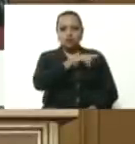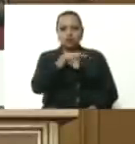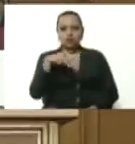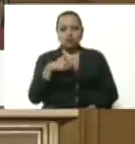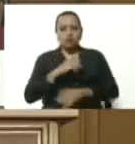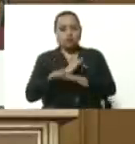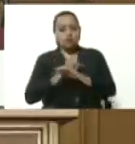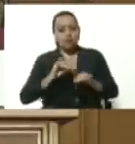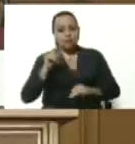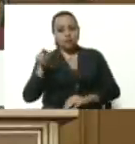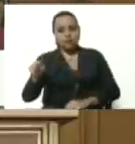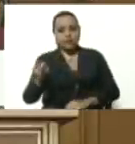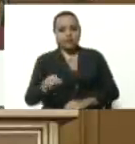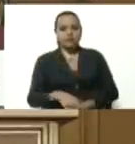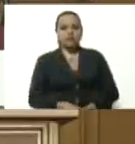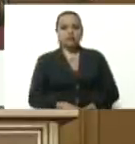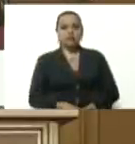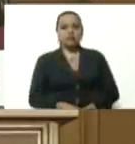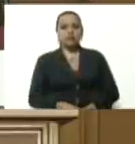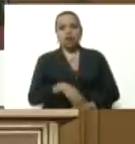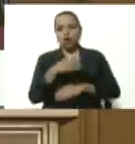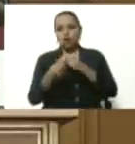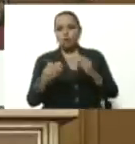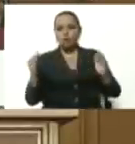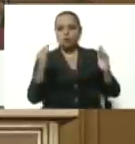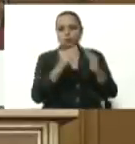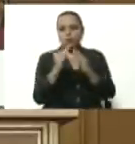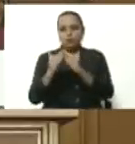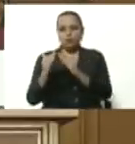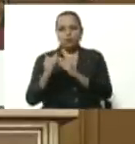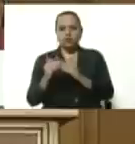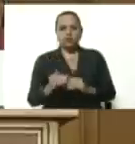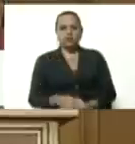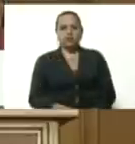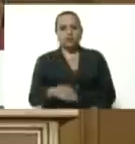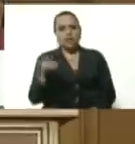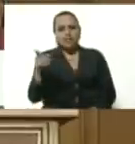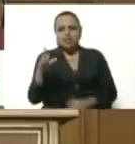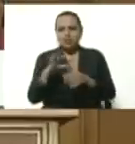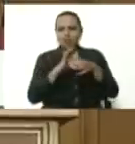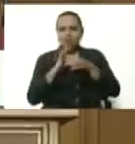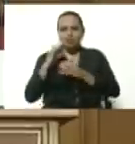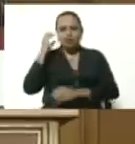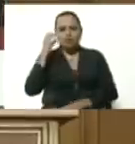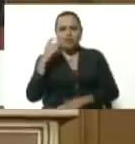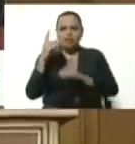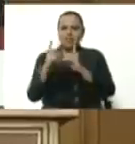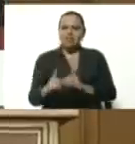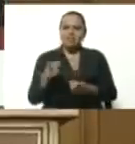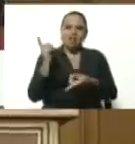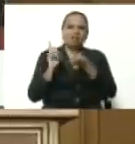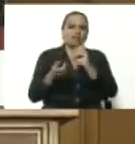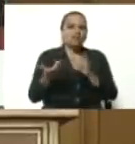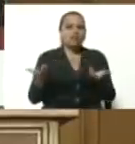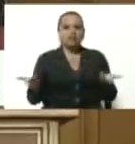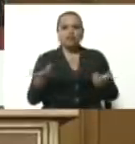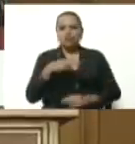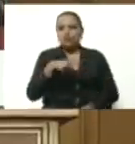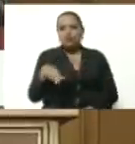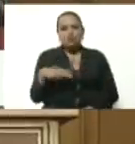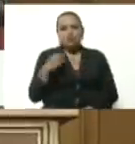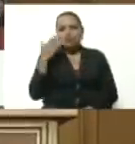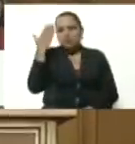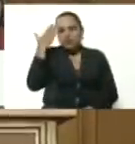allí. Cómo la vivienda. Mire, esa Unión Europea decide cosas que a veces nosotros aquí no